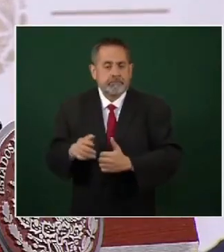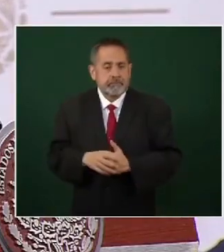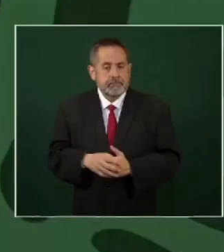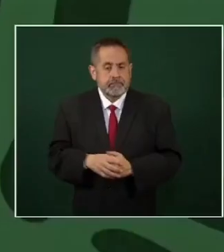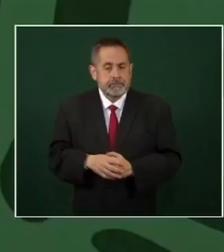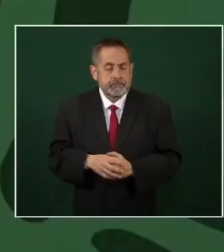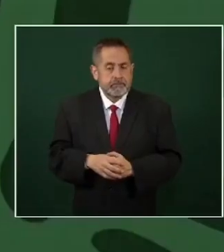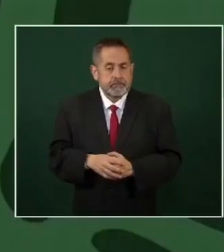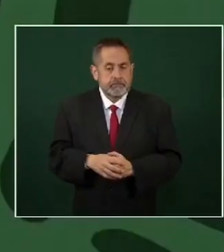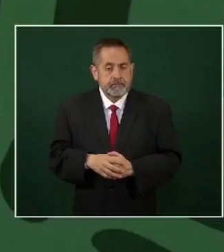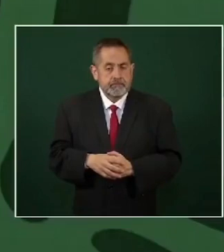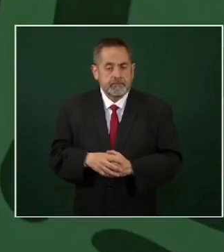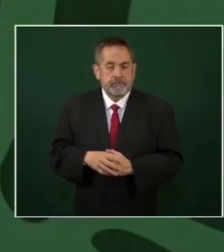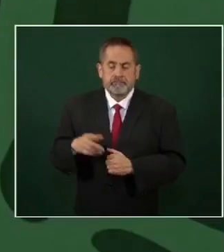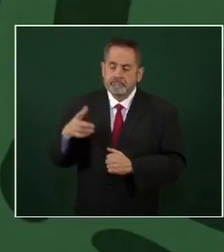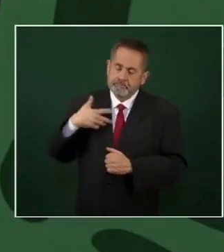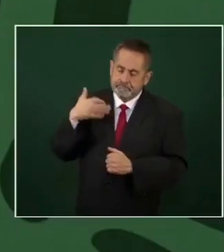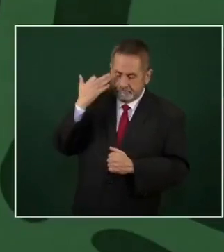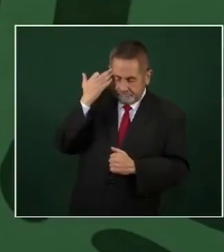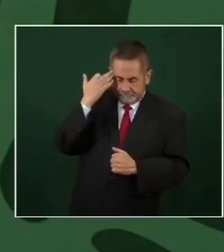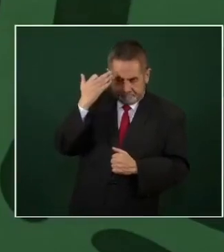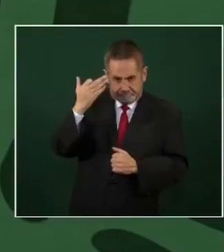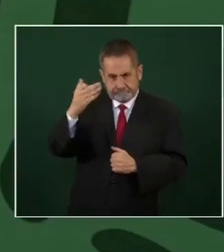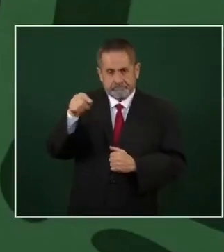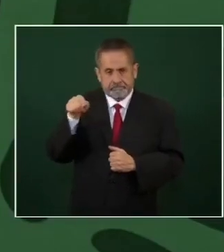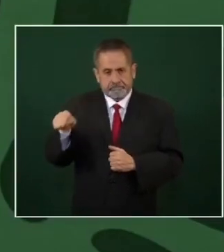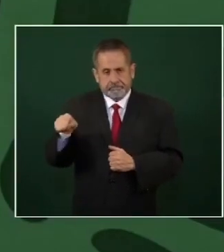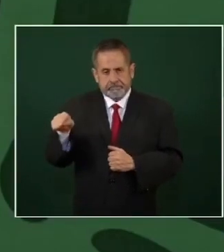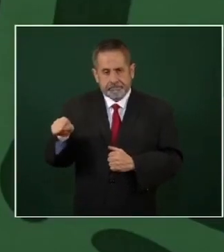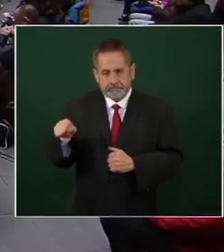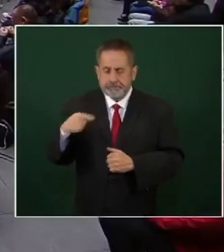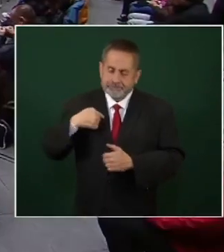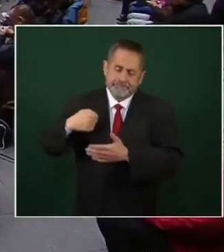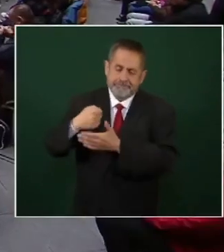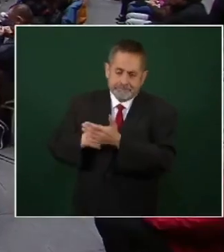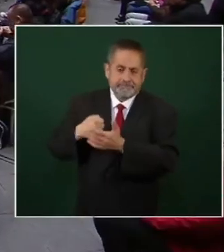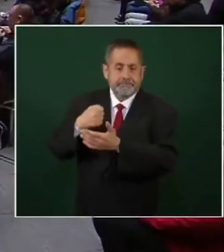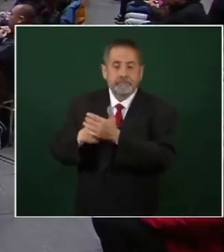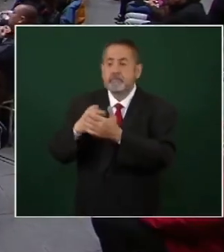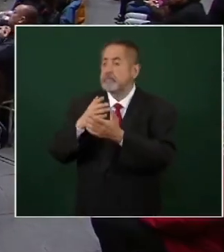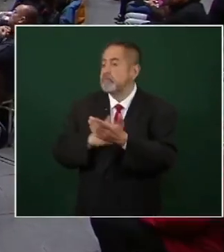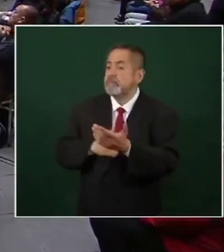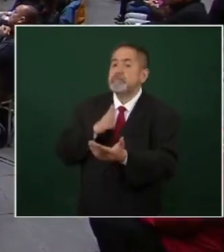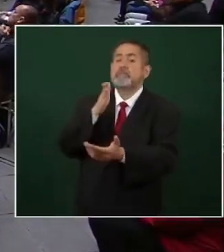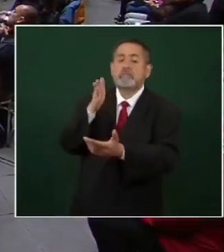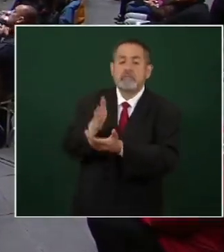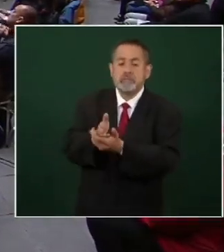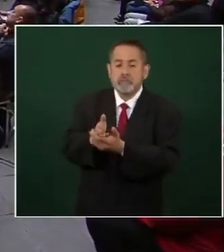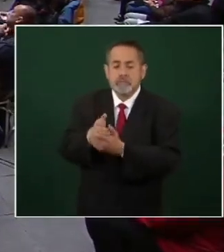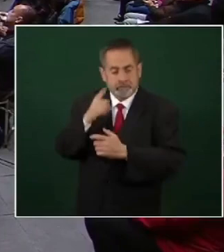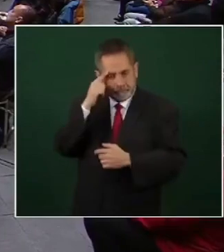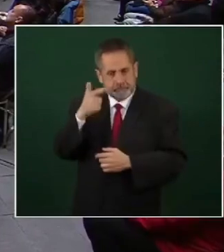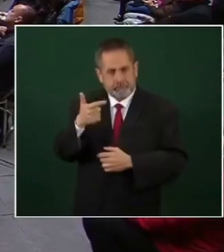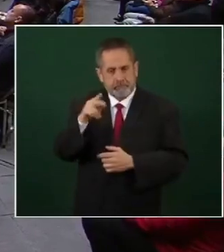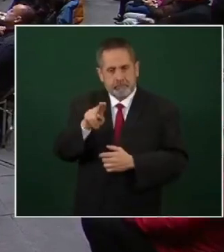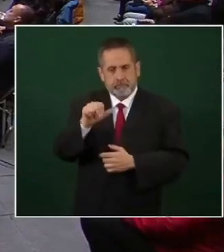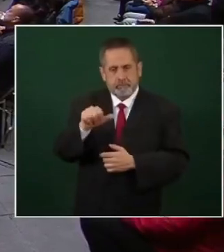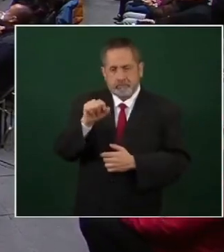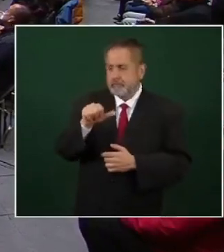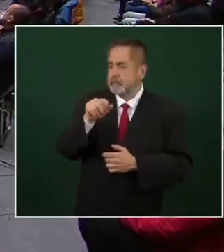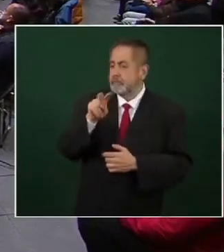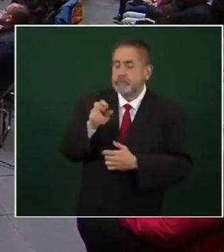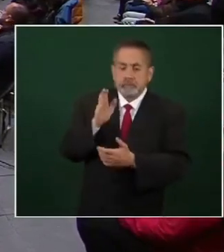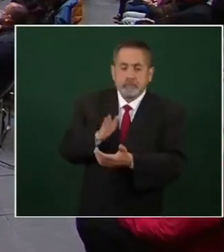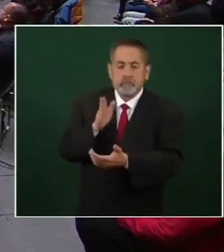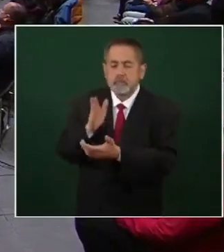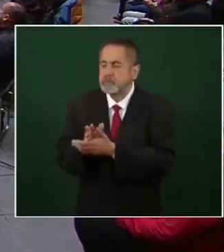como tardamos nosotros en esta lucha, cada vez que iba a Guasave,